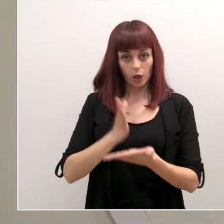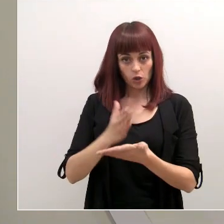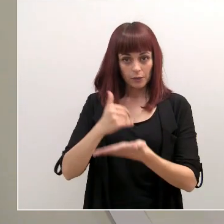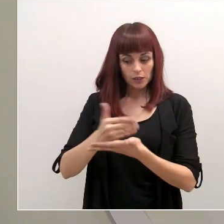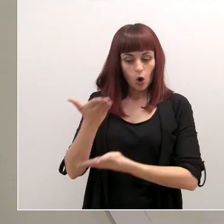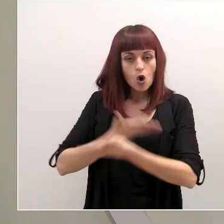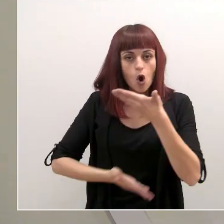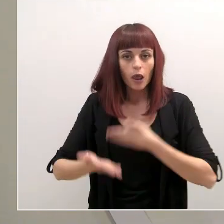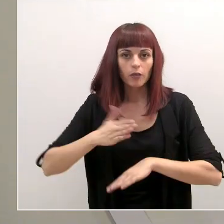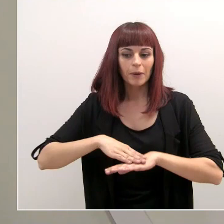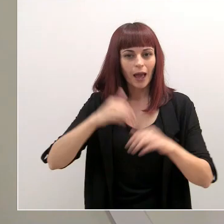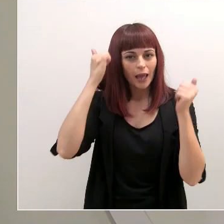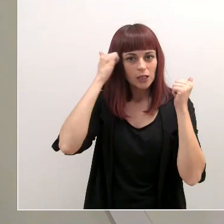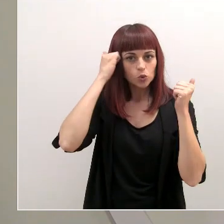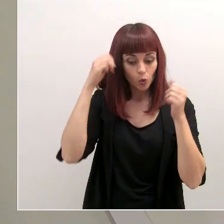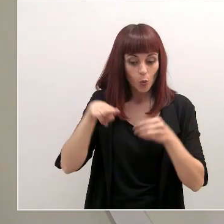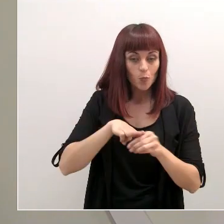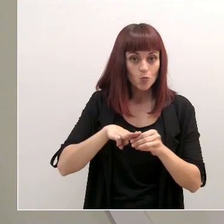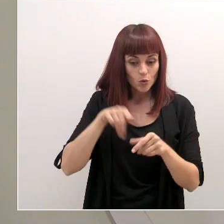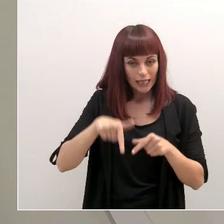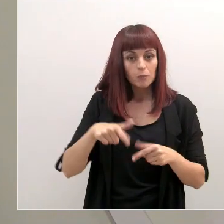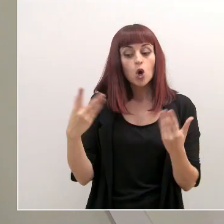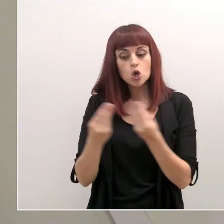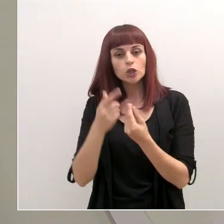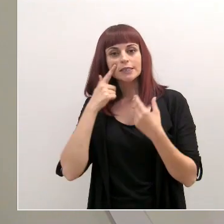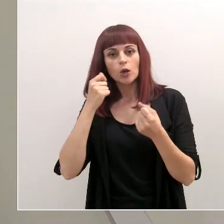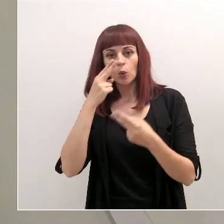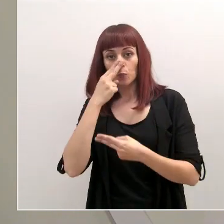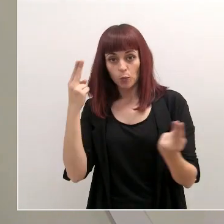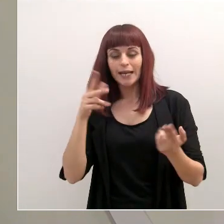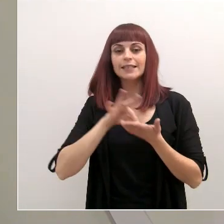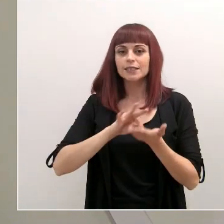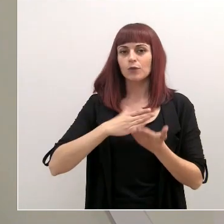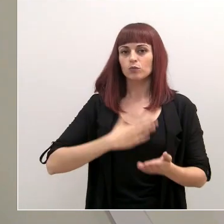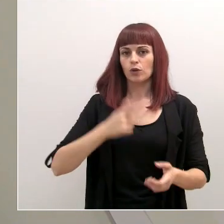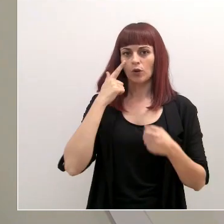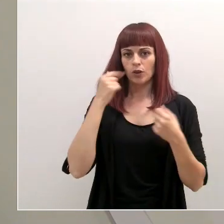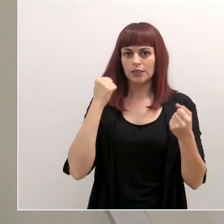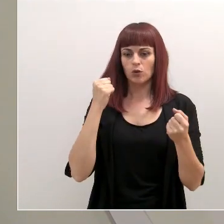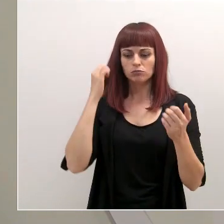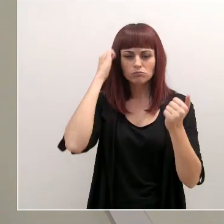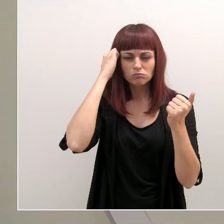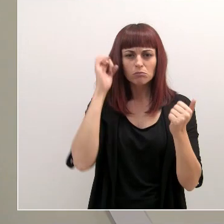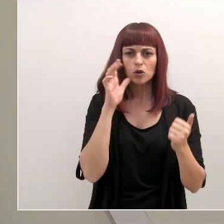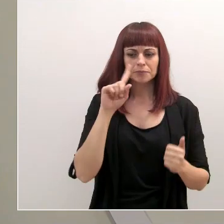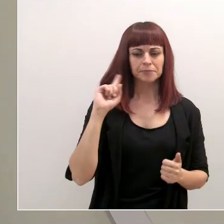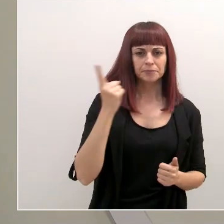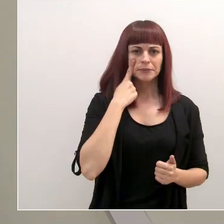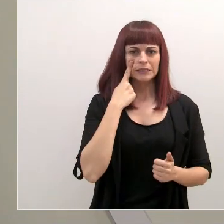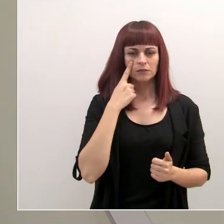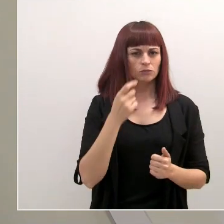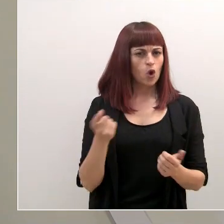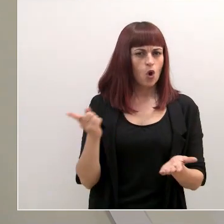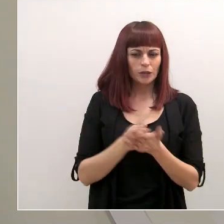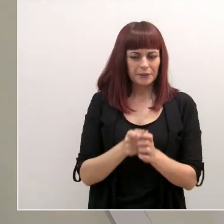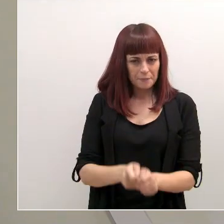Pacheco para hacer un estudio en el municipio junto con Salud Pública y el Servicio Murciano de Salud, debido a que hemos detectado un importante repunte